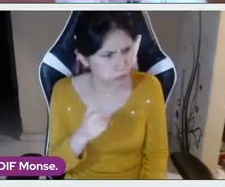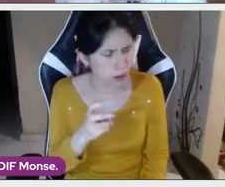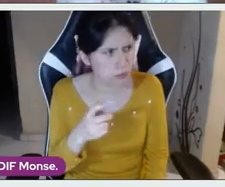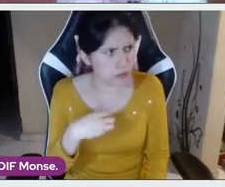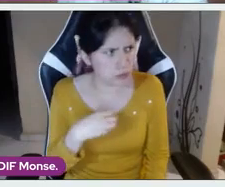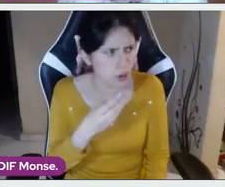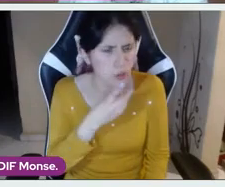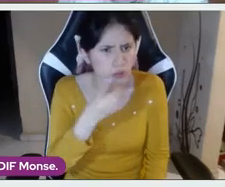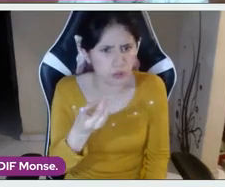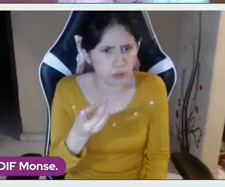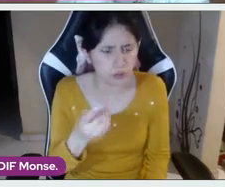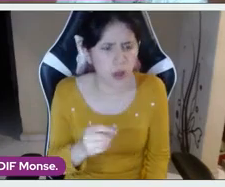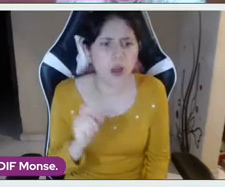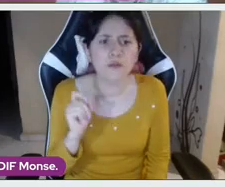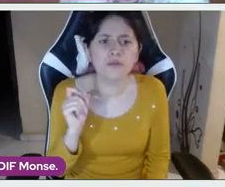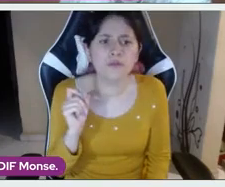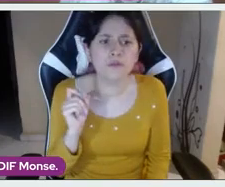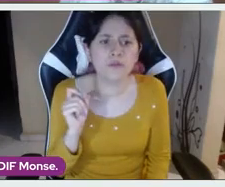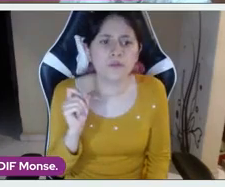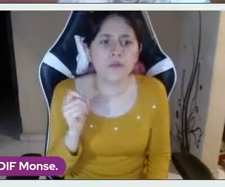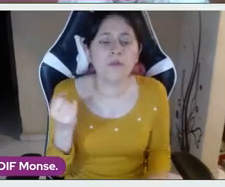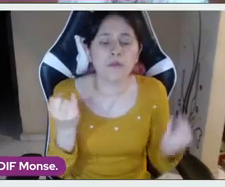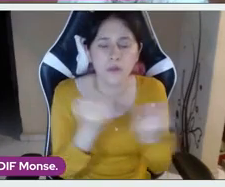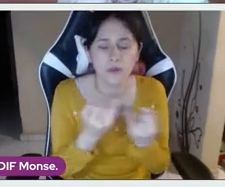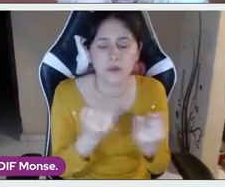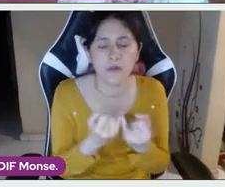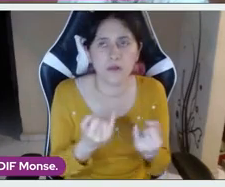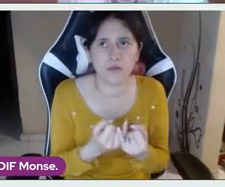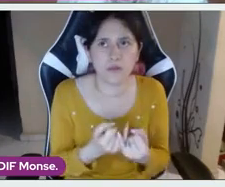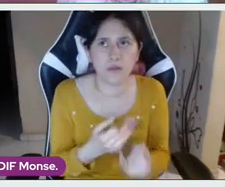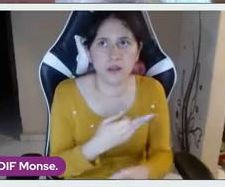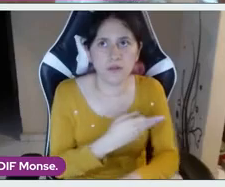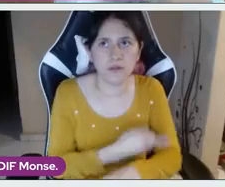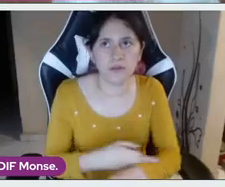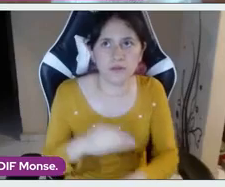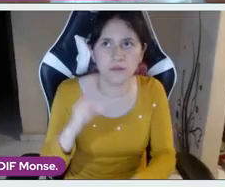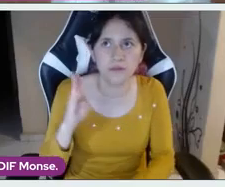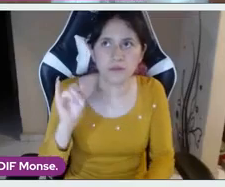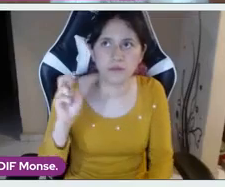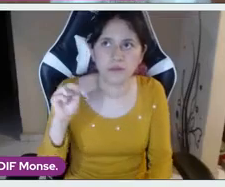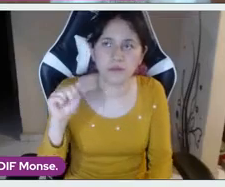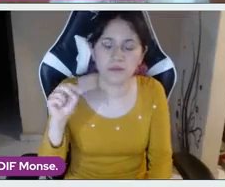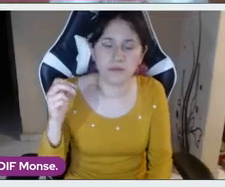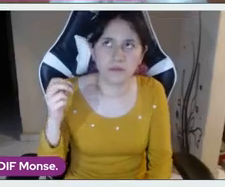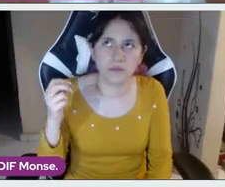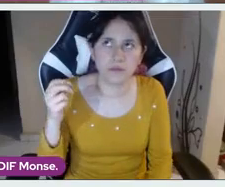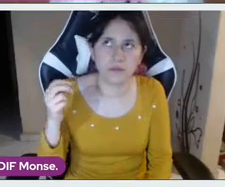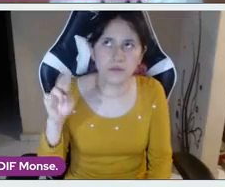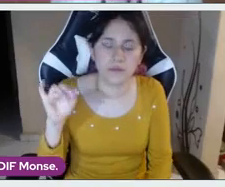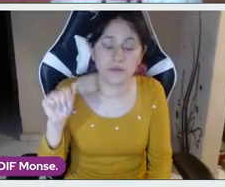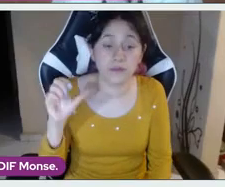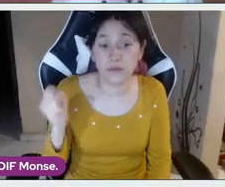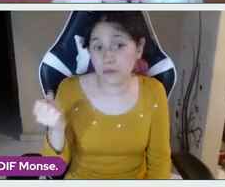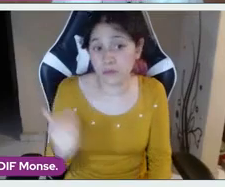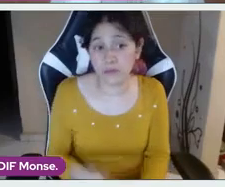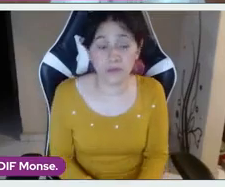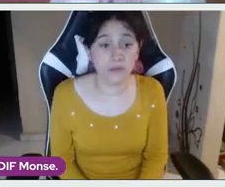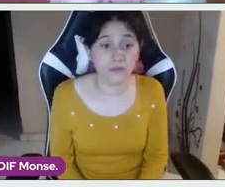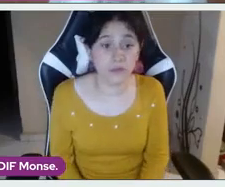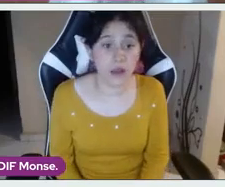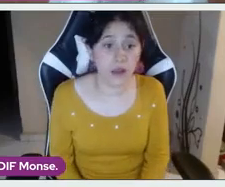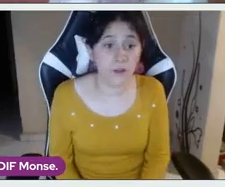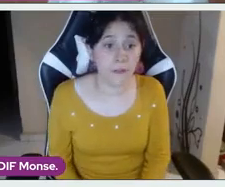suceder con las familias binarias, ¿no? Como decíamos, presencias ausentes, ¿no? Falta